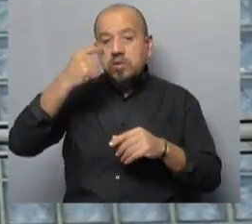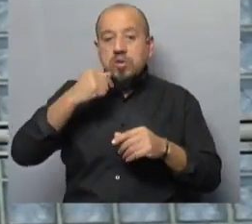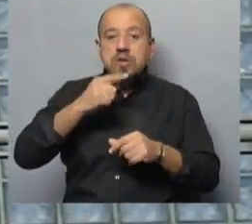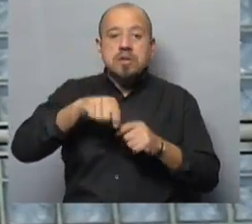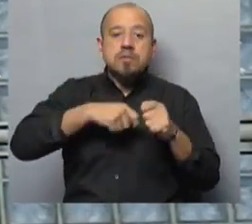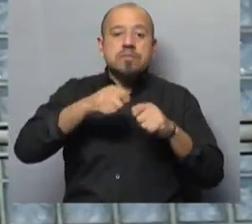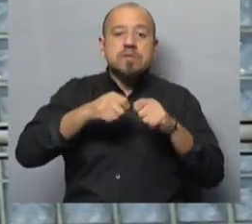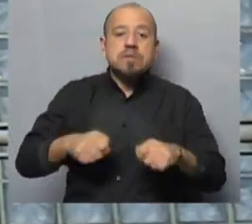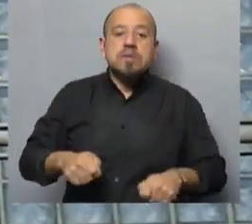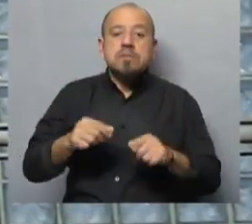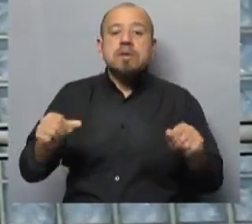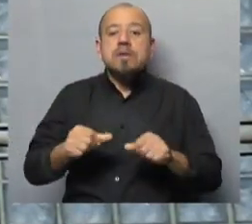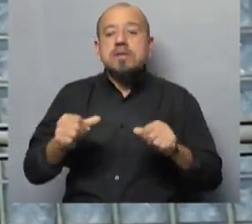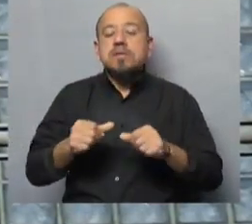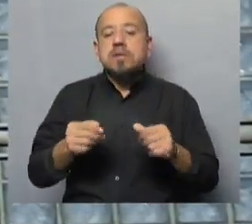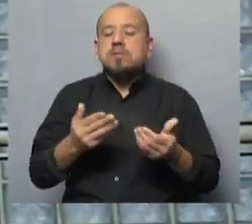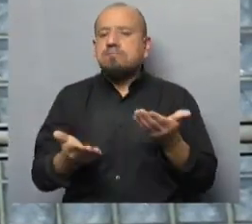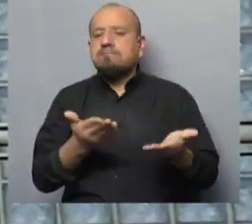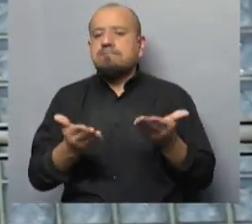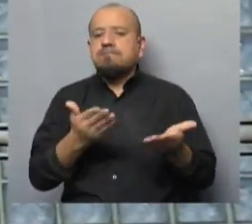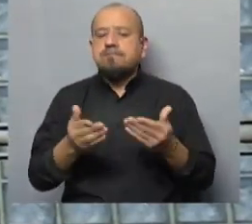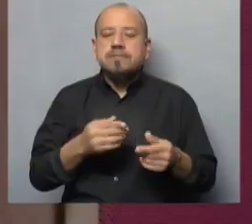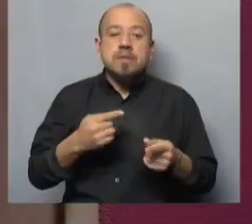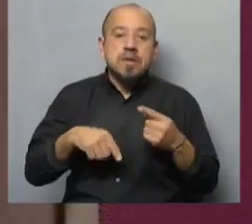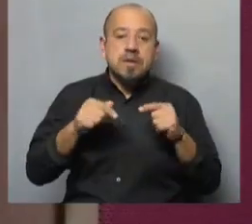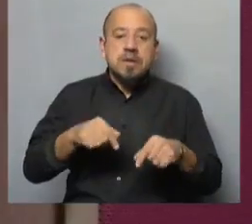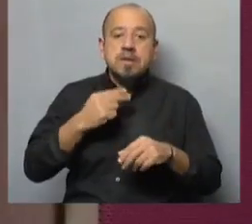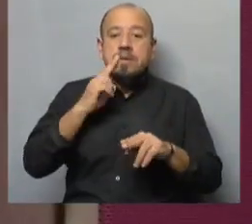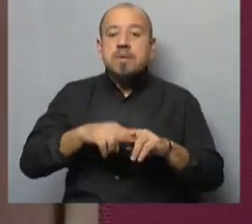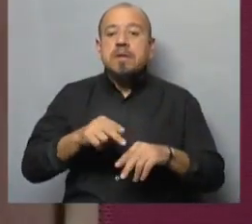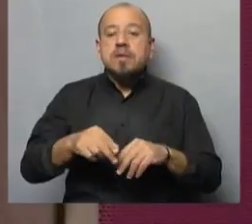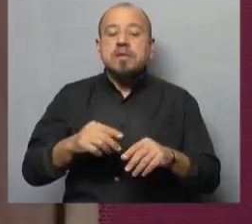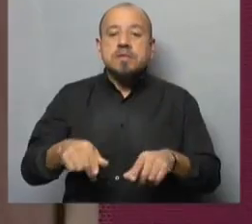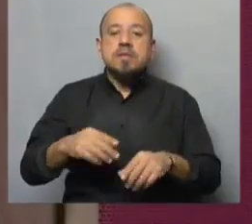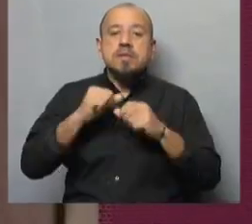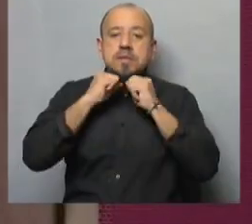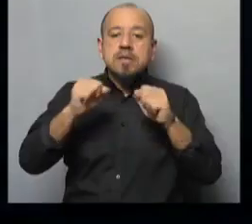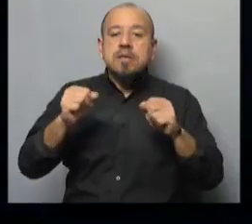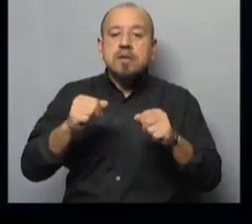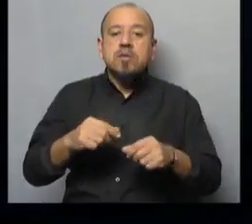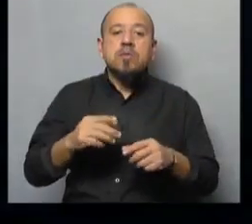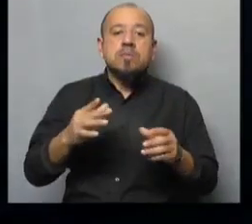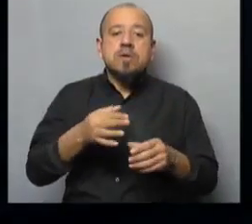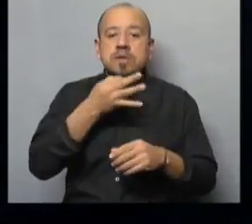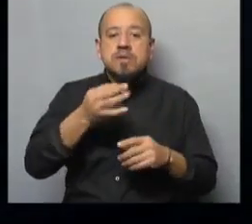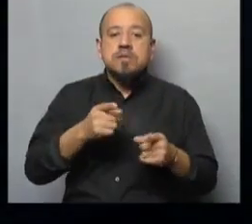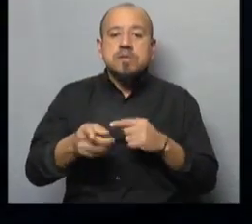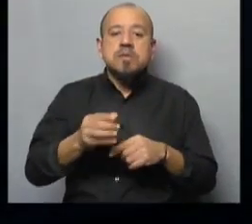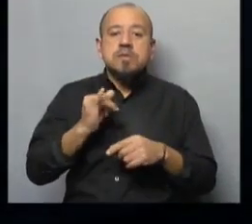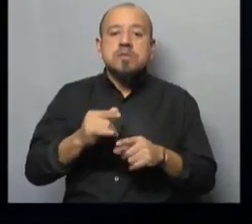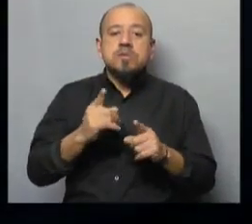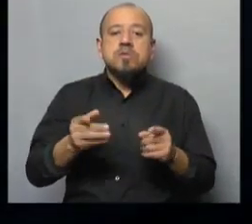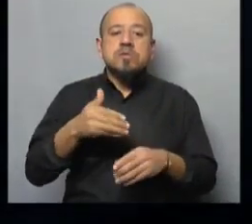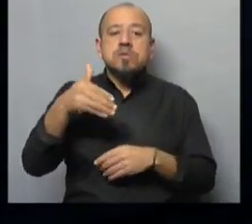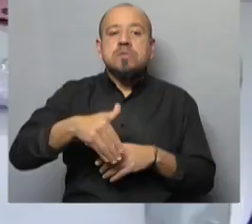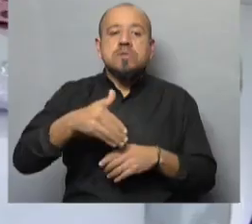realizar una valoración más concreta y apuntó que este martes el secretariado ejecutivo definirá la participación de una